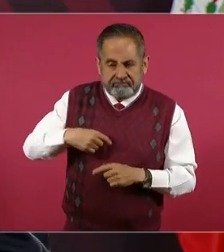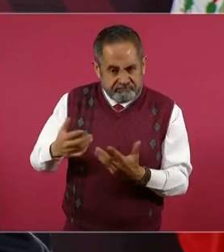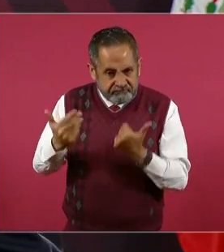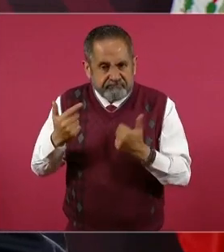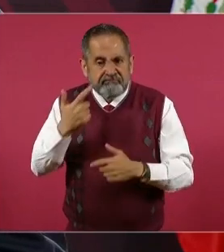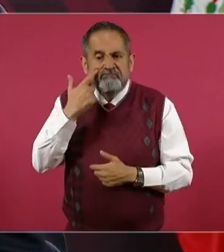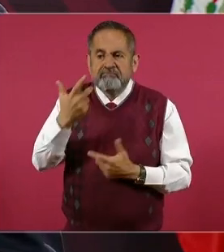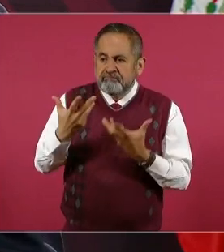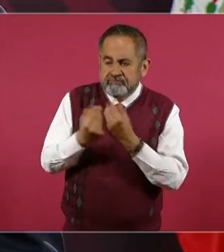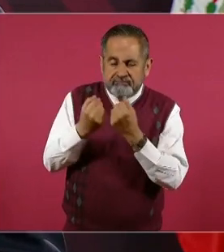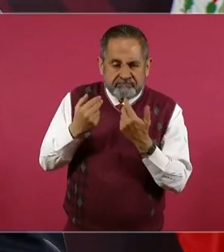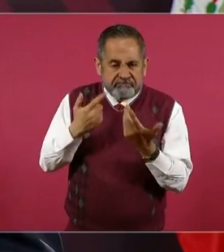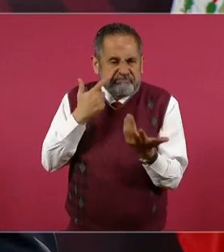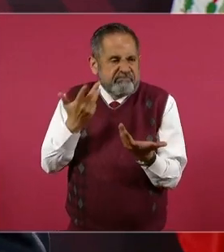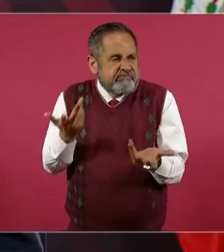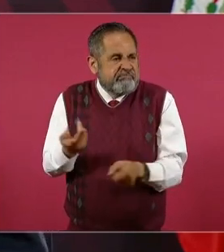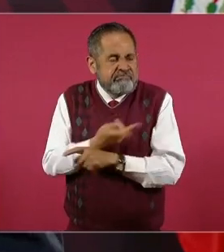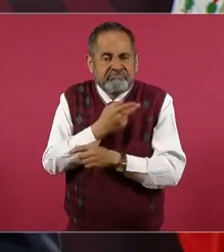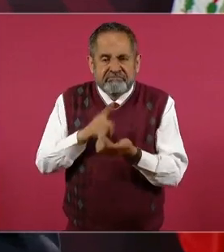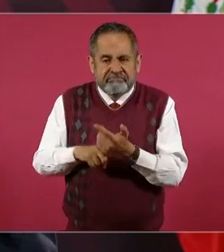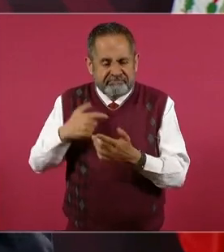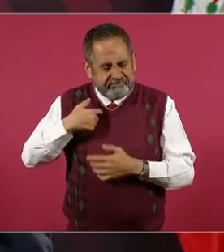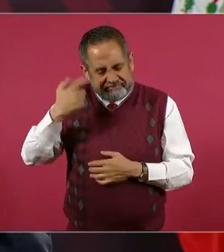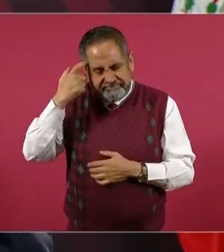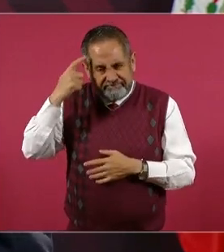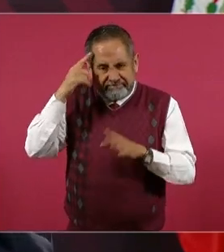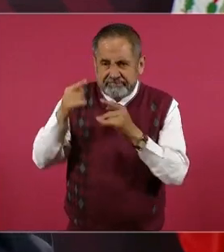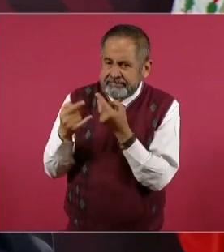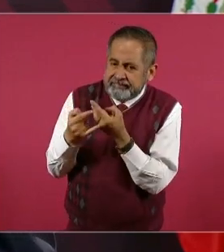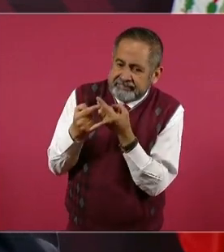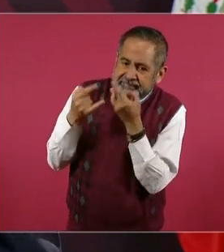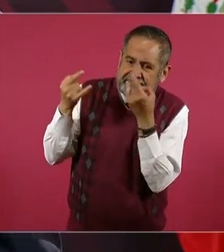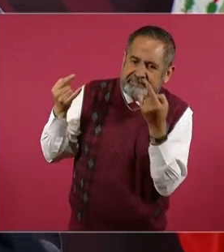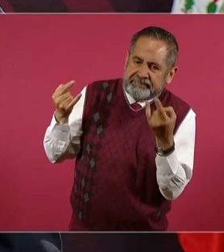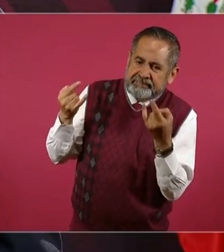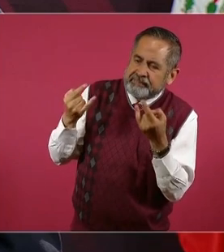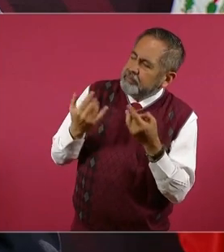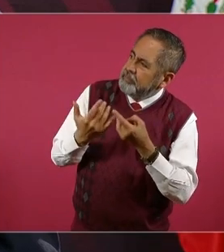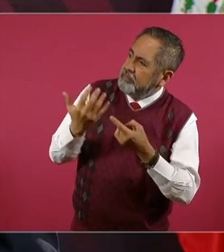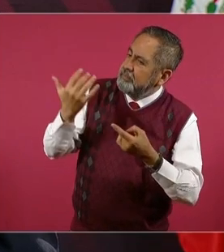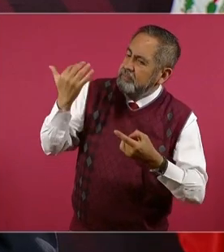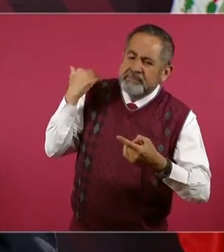vamos a revisar la historia.